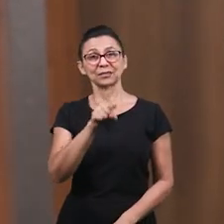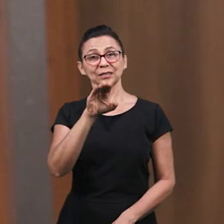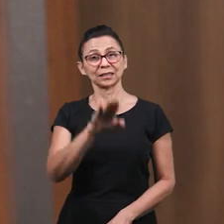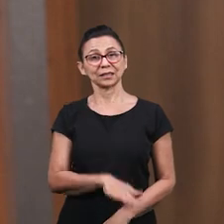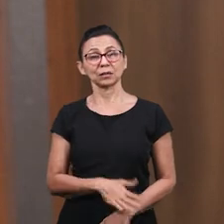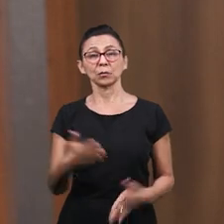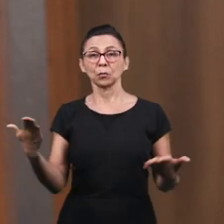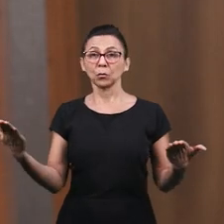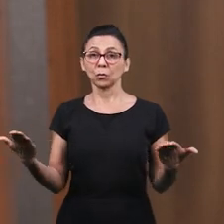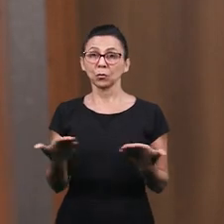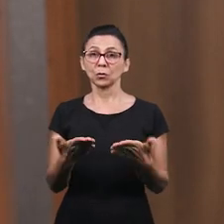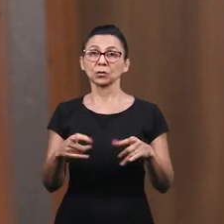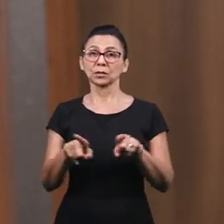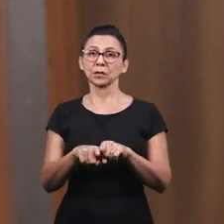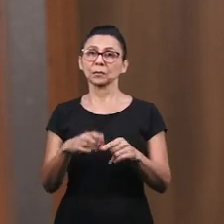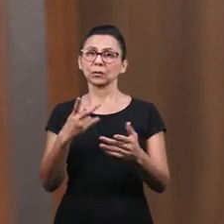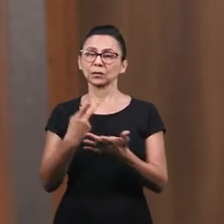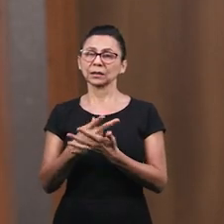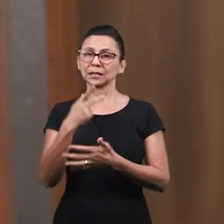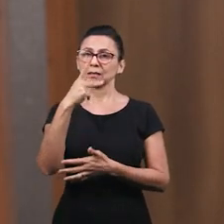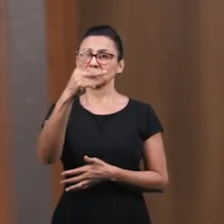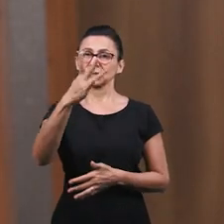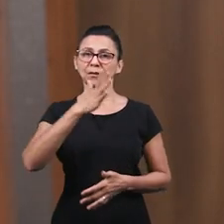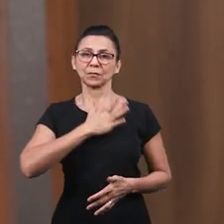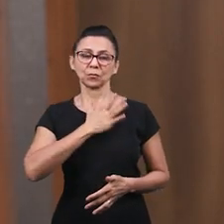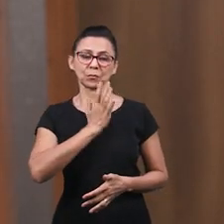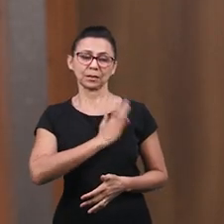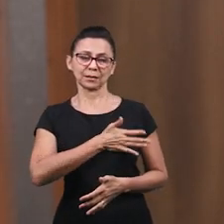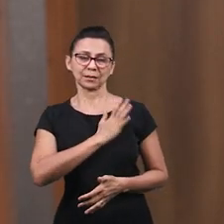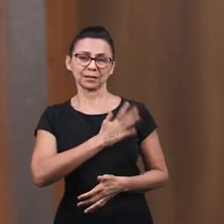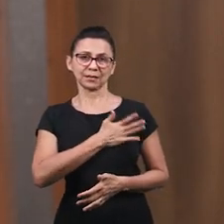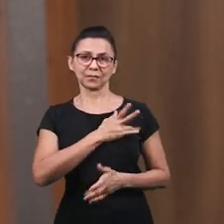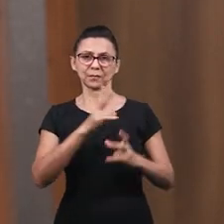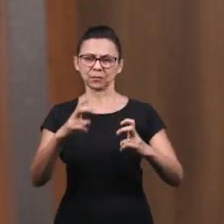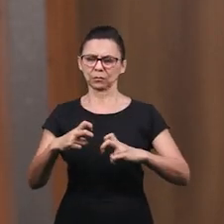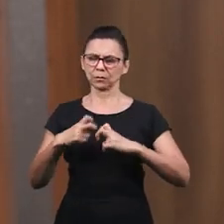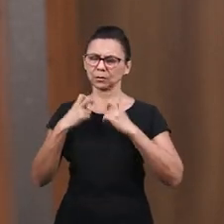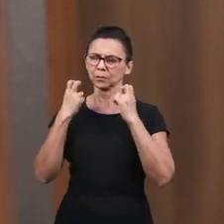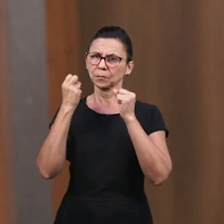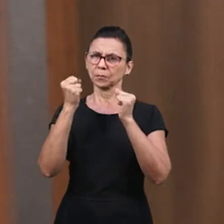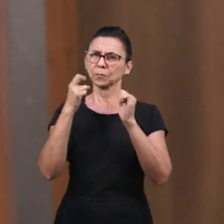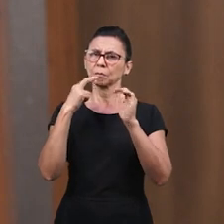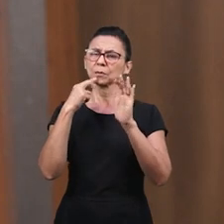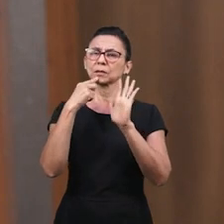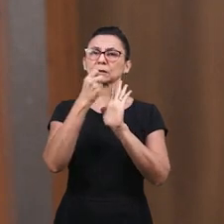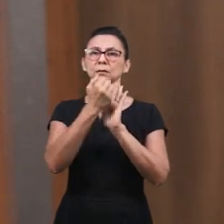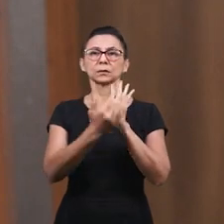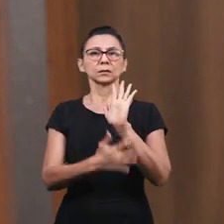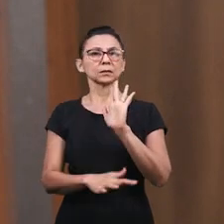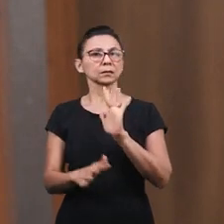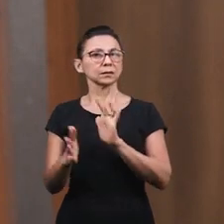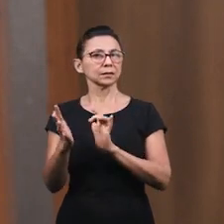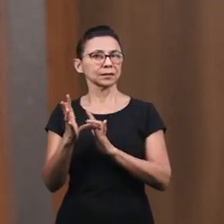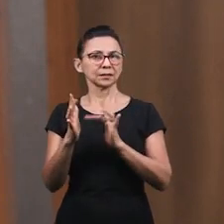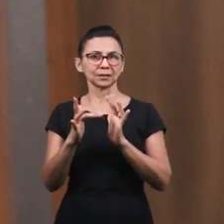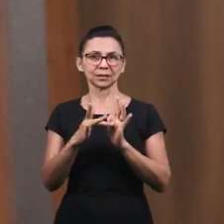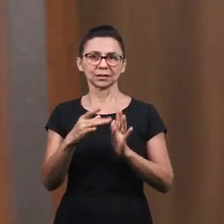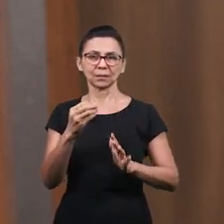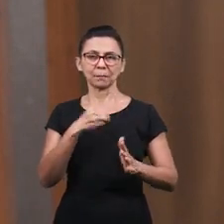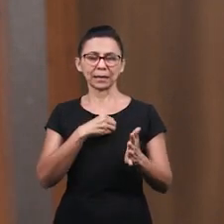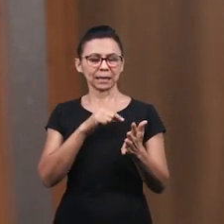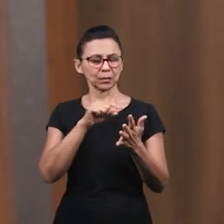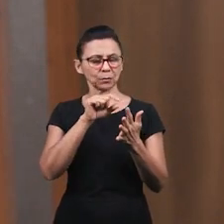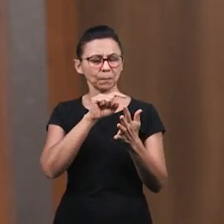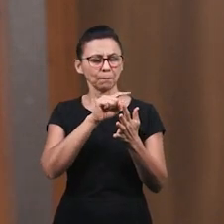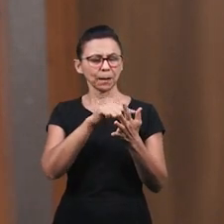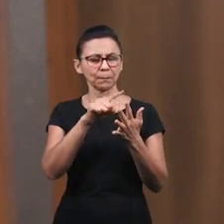también en nuestro corazón ahora, cuando nosotros clamamos por la sangre de Jesús, confesamos nuestros pecados, nuestro